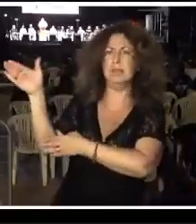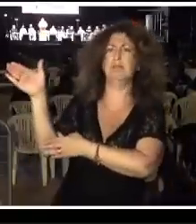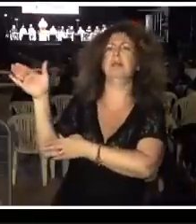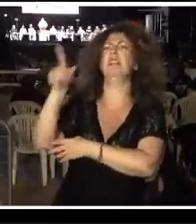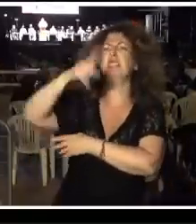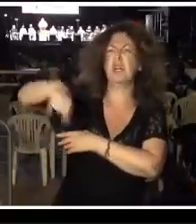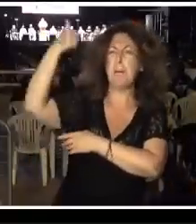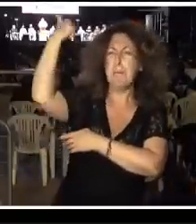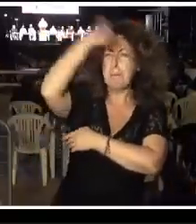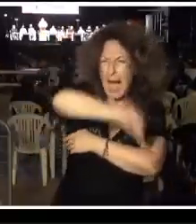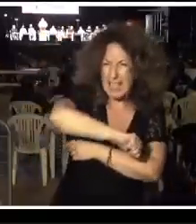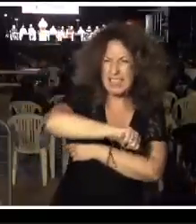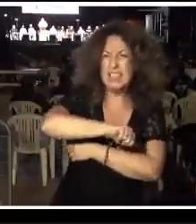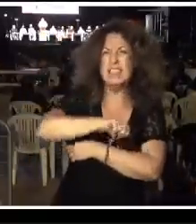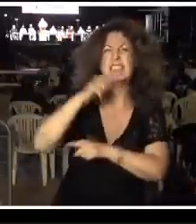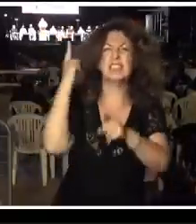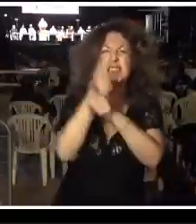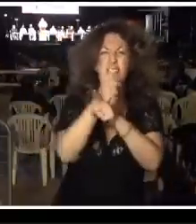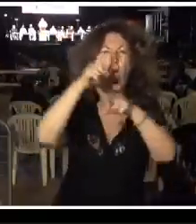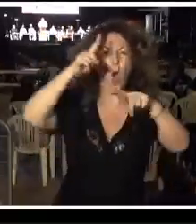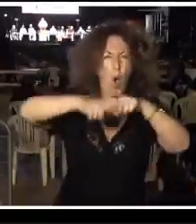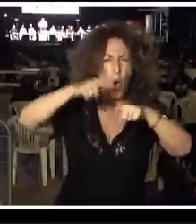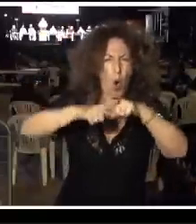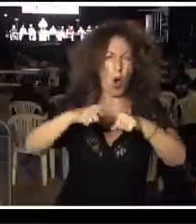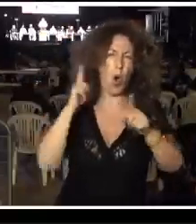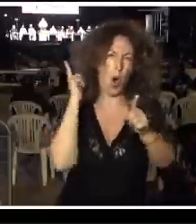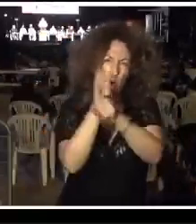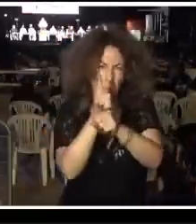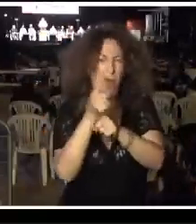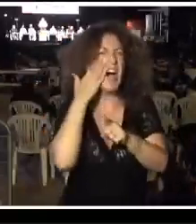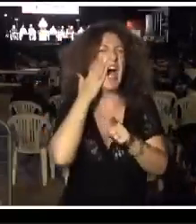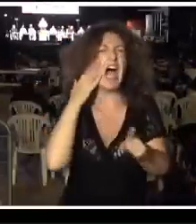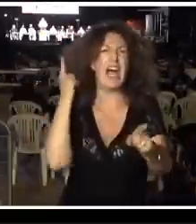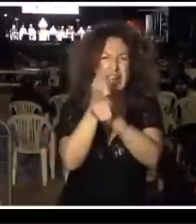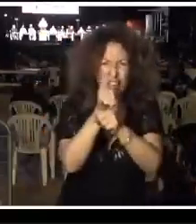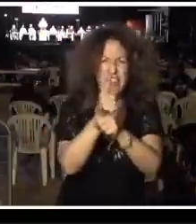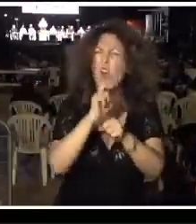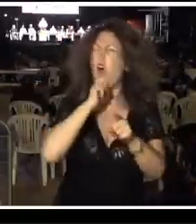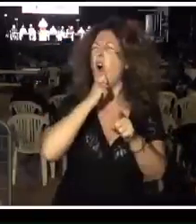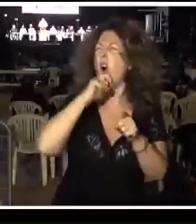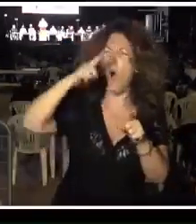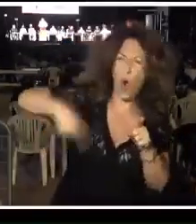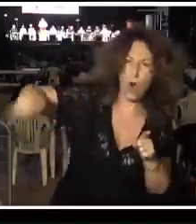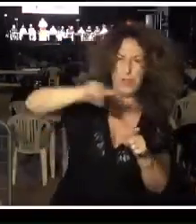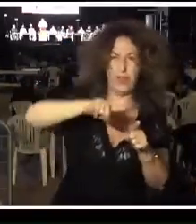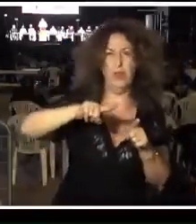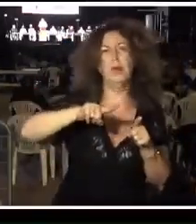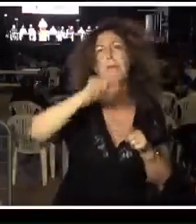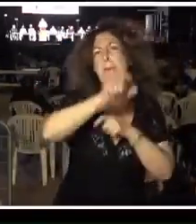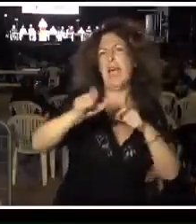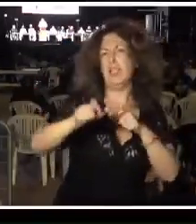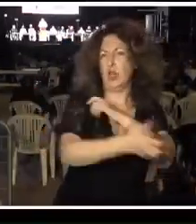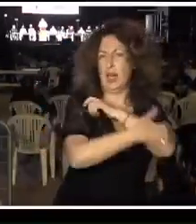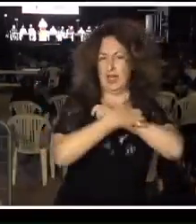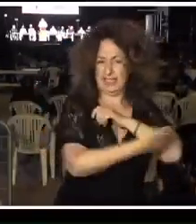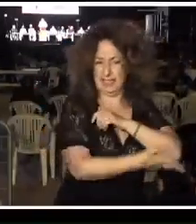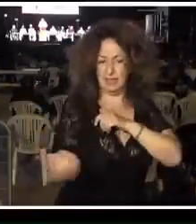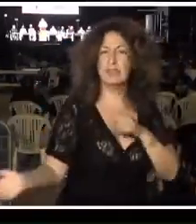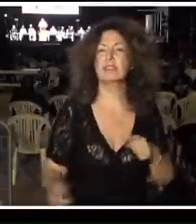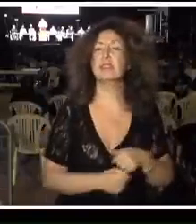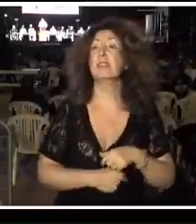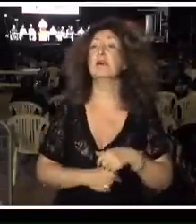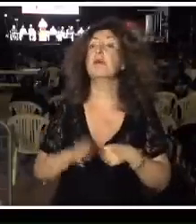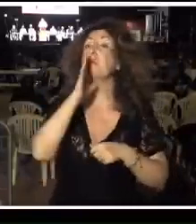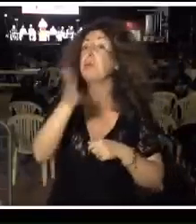machista, homófobo, racista y lleno de odio de clase. Y para ello no